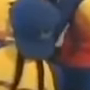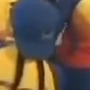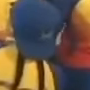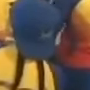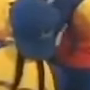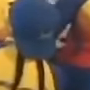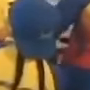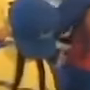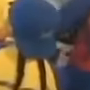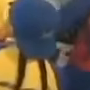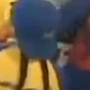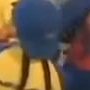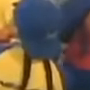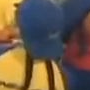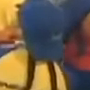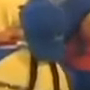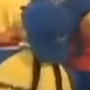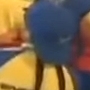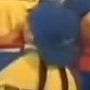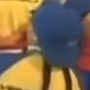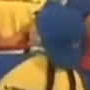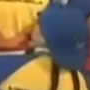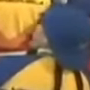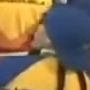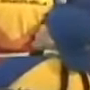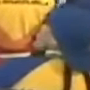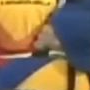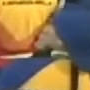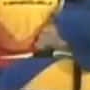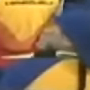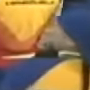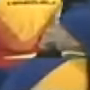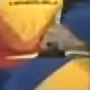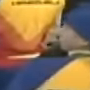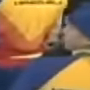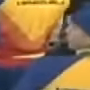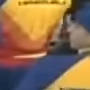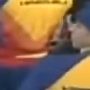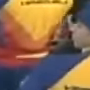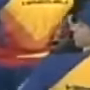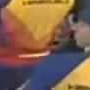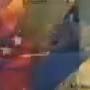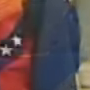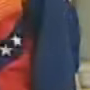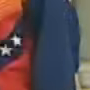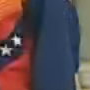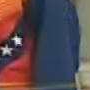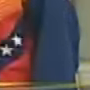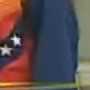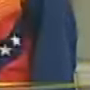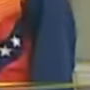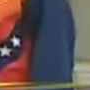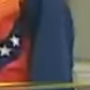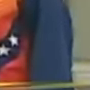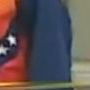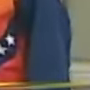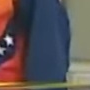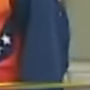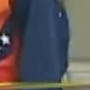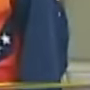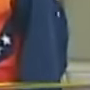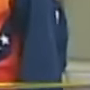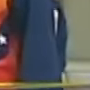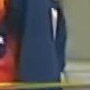Perú a la primera combatiente silia flores quien acompaña al presidente de la República en esta importante